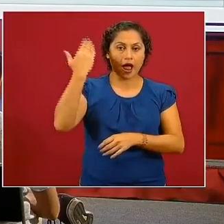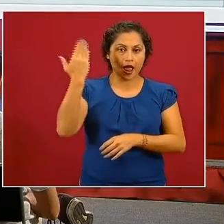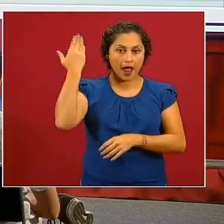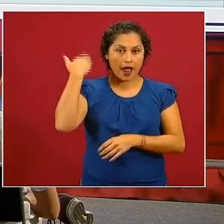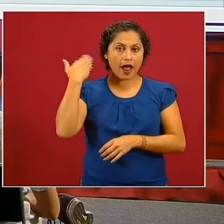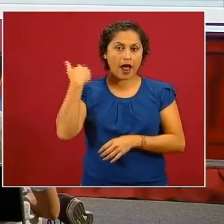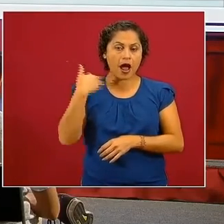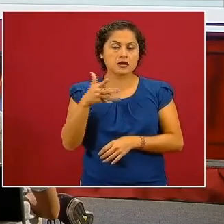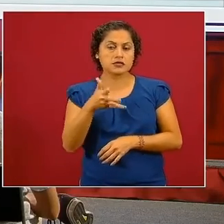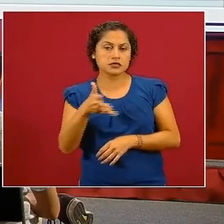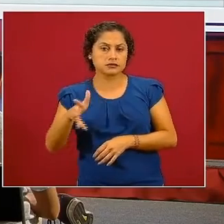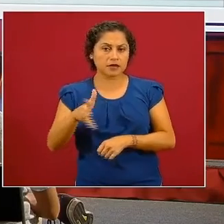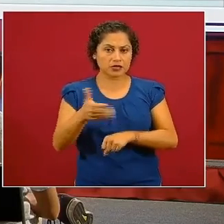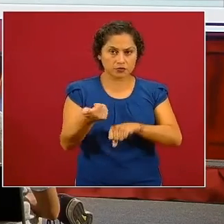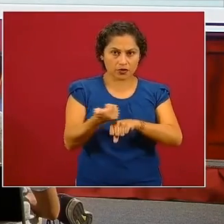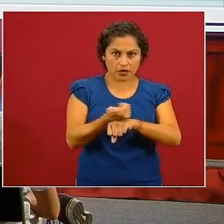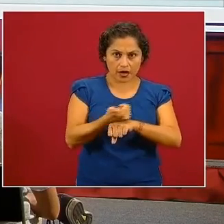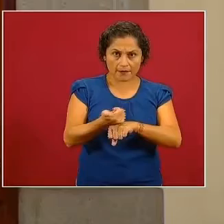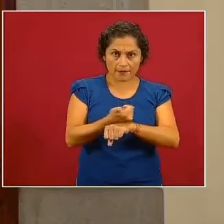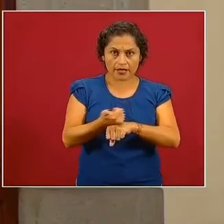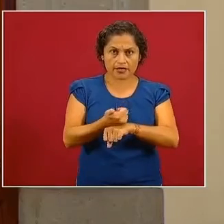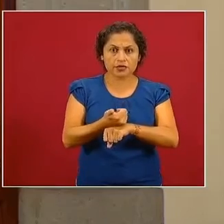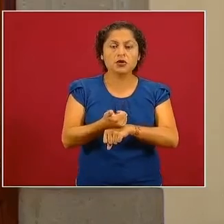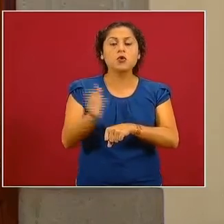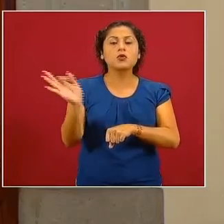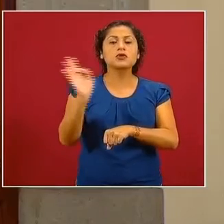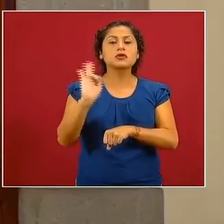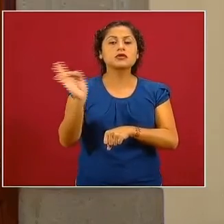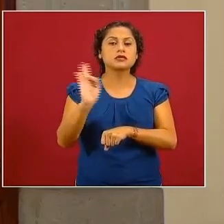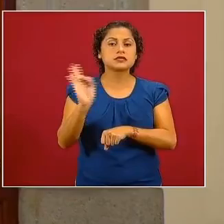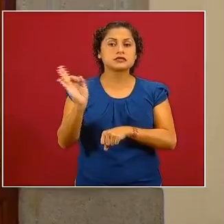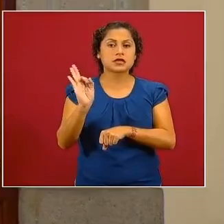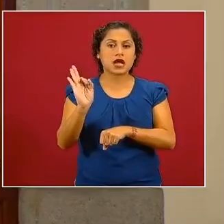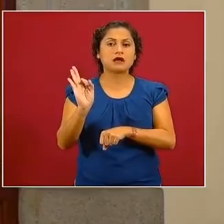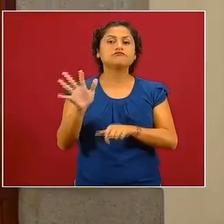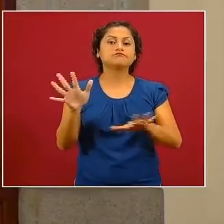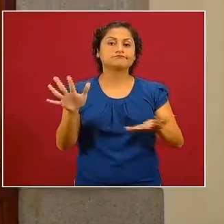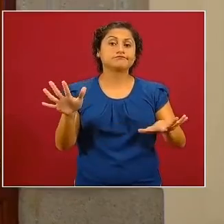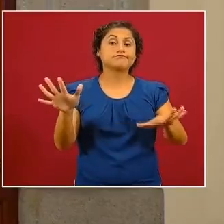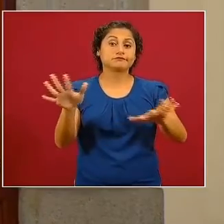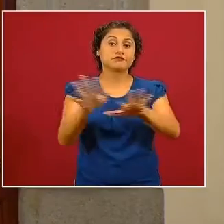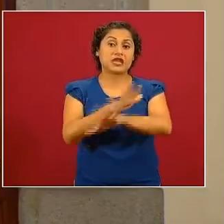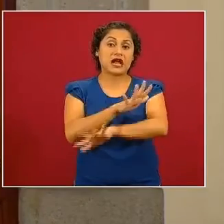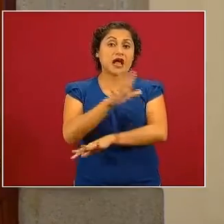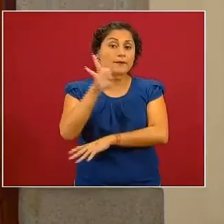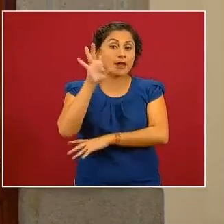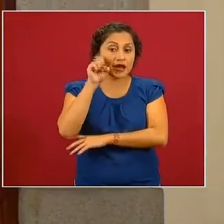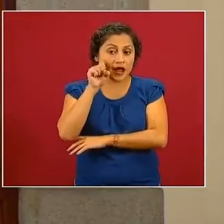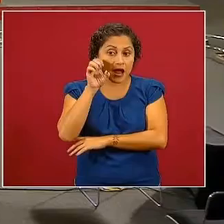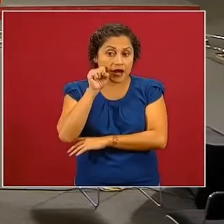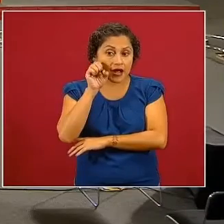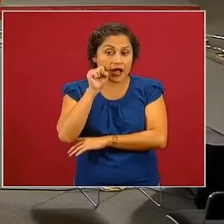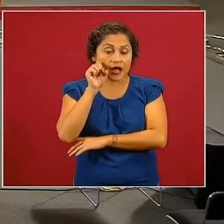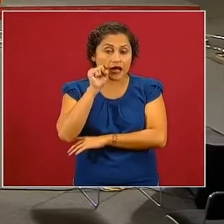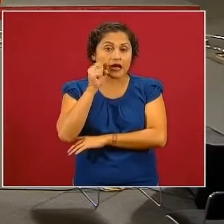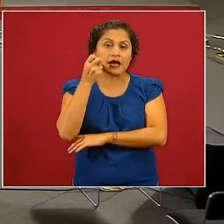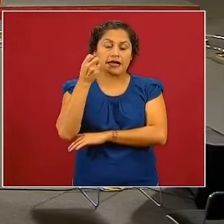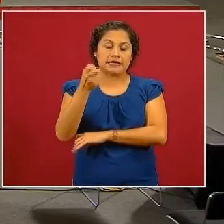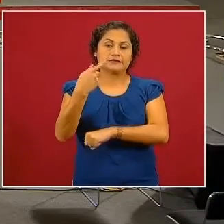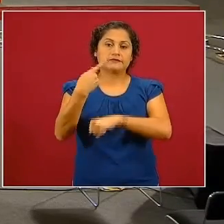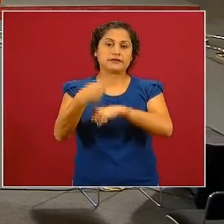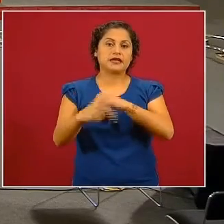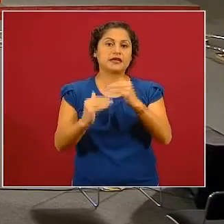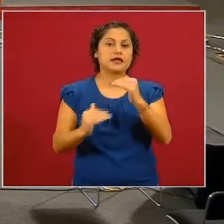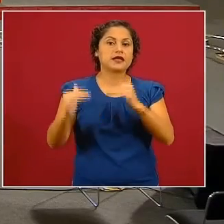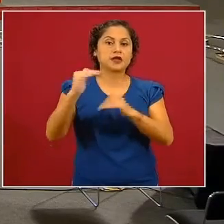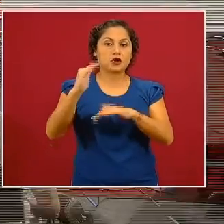riesgo moderado, que es el amarillo, y estarán subiendo nuevamente a un color naranja, que representa un mayor